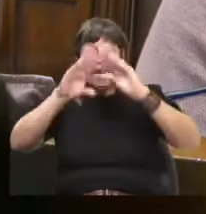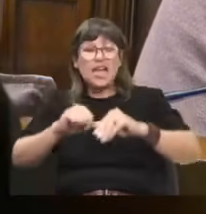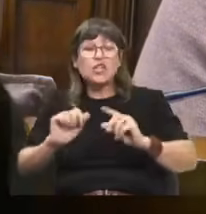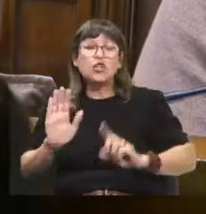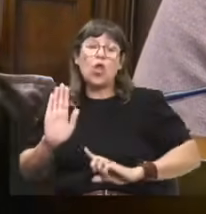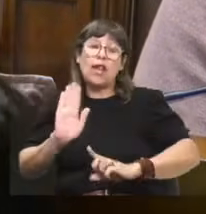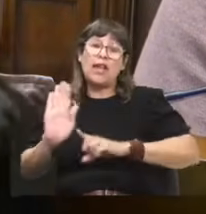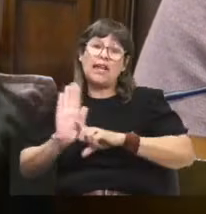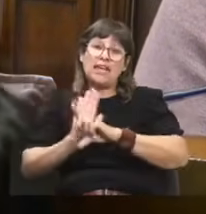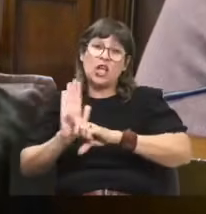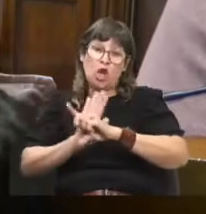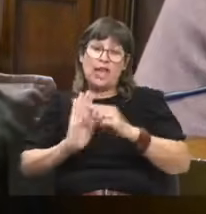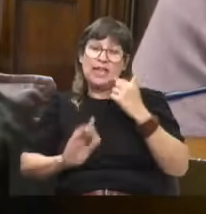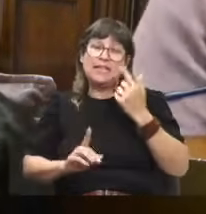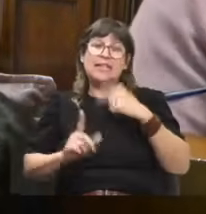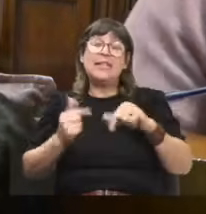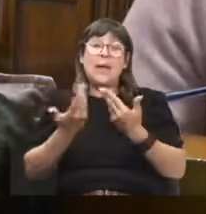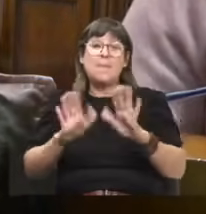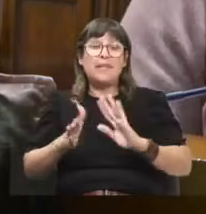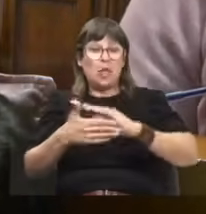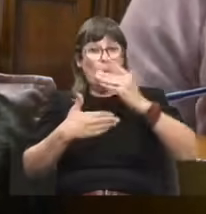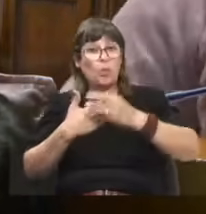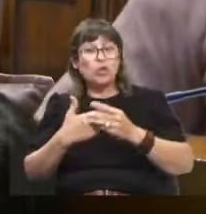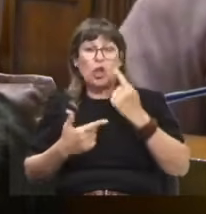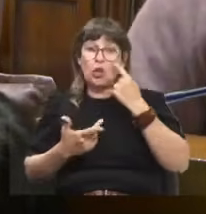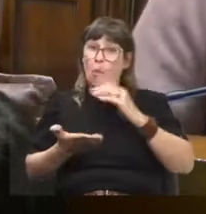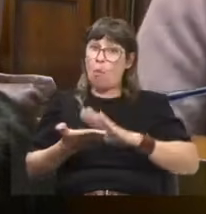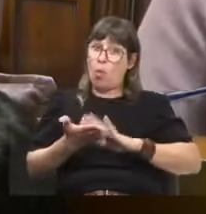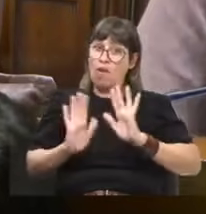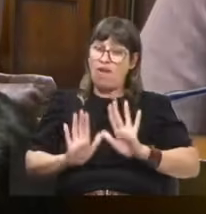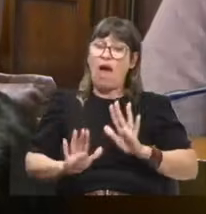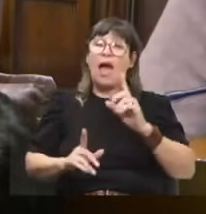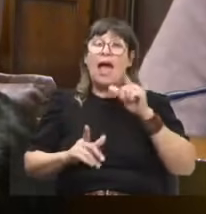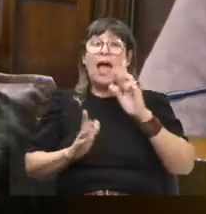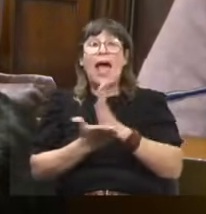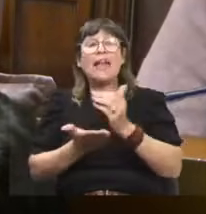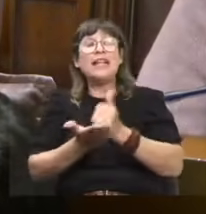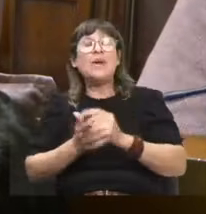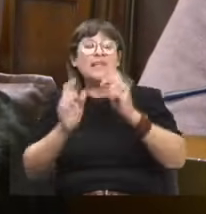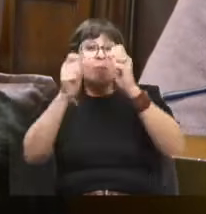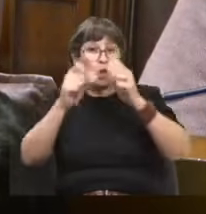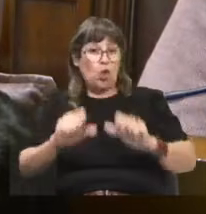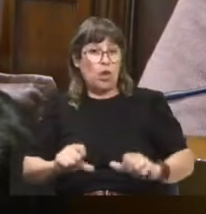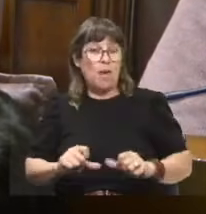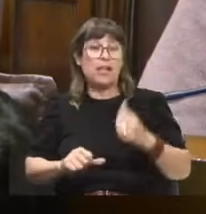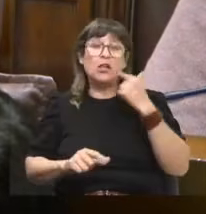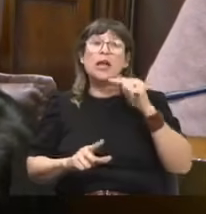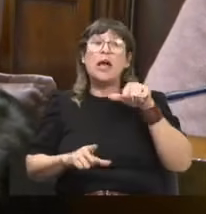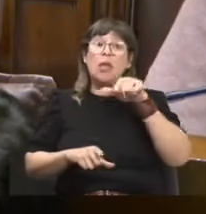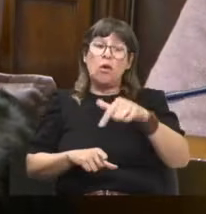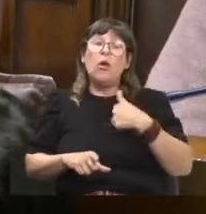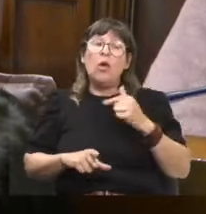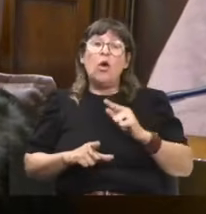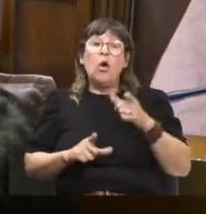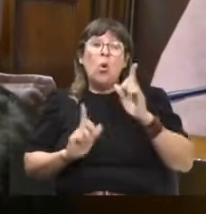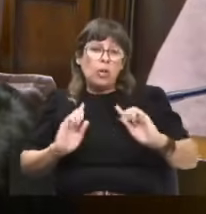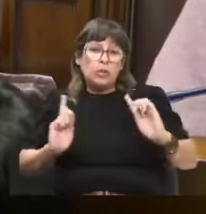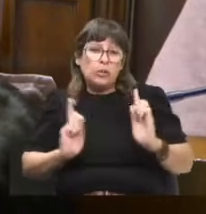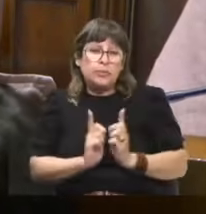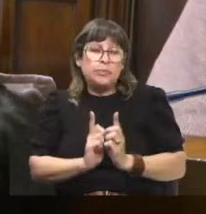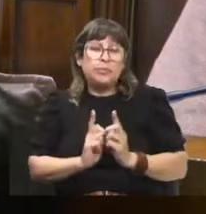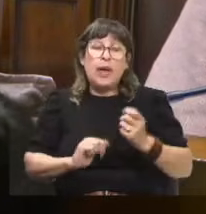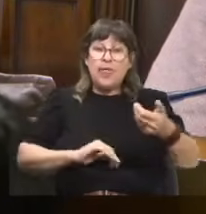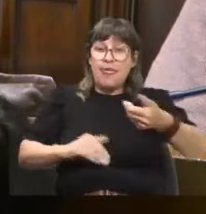este e iniciando un proyecto piloto en el departamento de Maldonado logrando una disminución de la